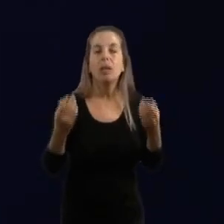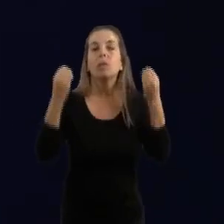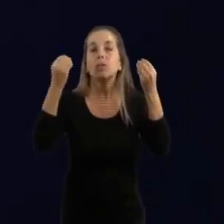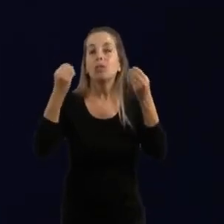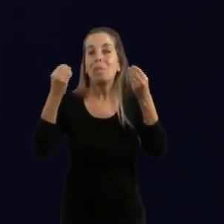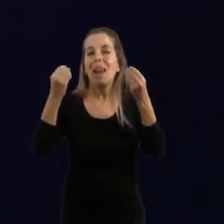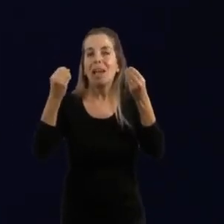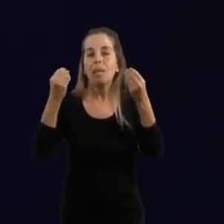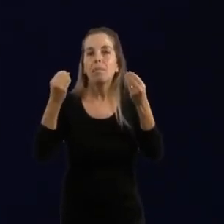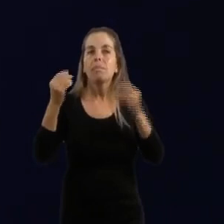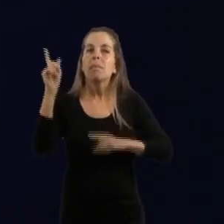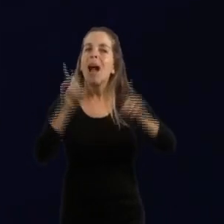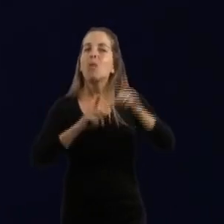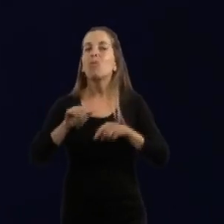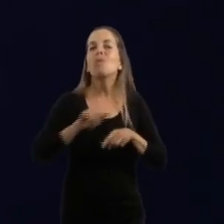Ahora,